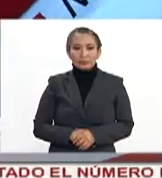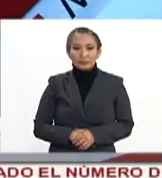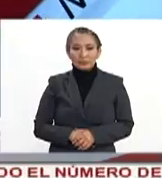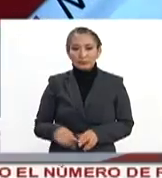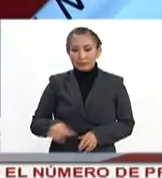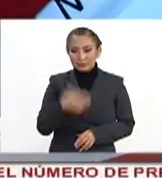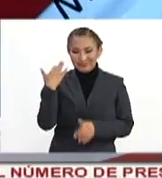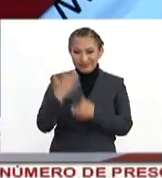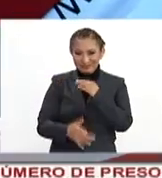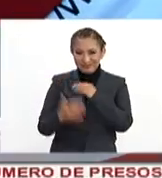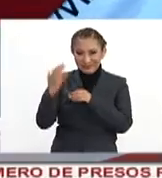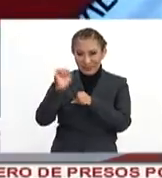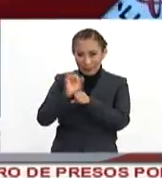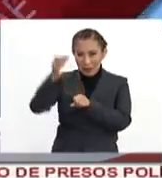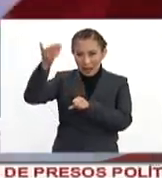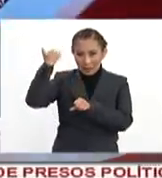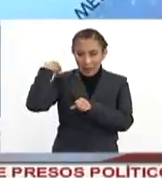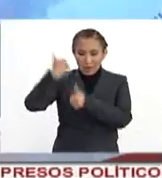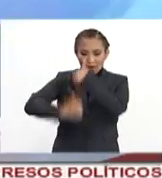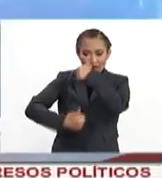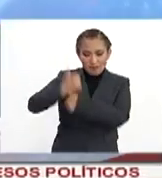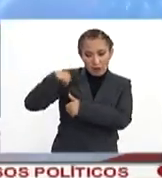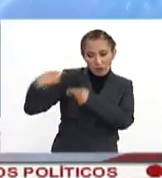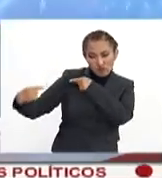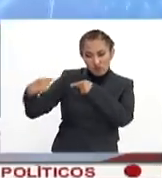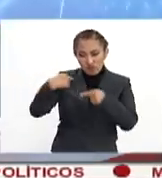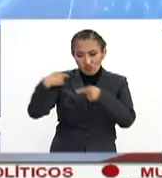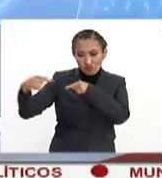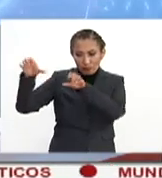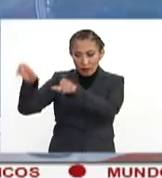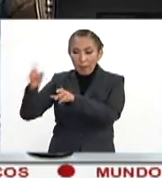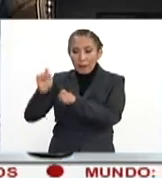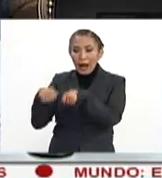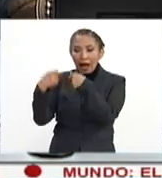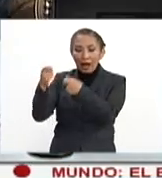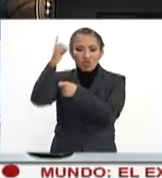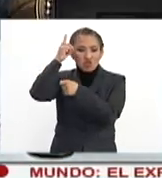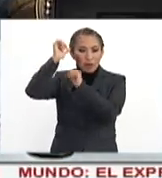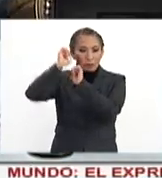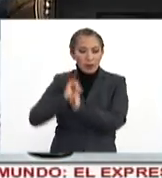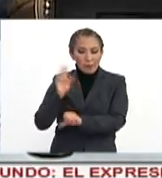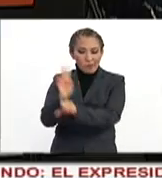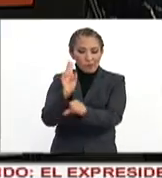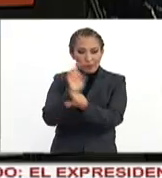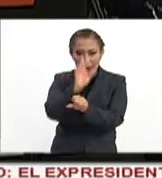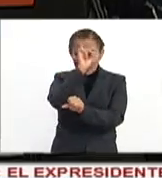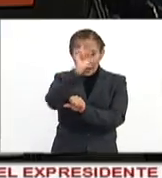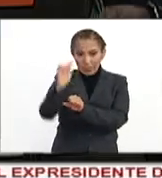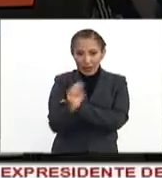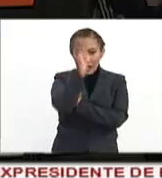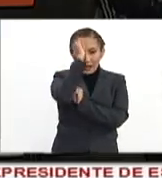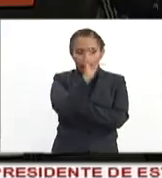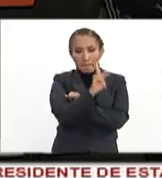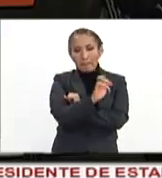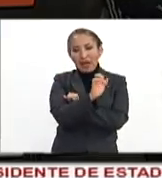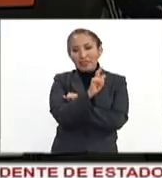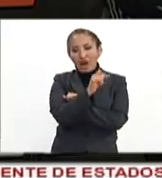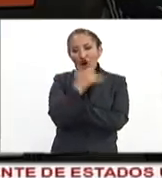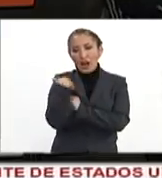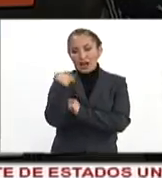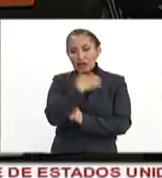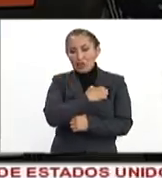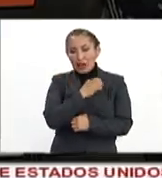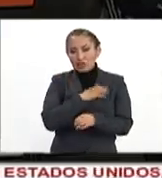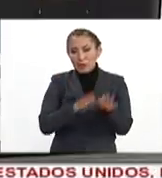El pasado fin de semana se realizó el concurso de oposición a cargos con funciones de dirección, supervisión y asesoría técnica pedagógica en